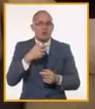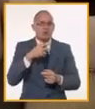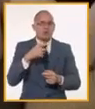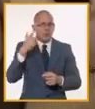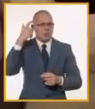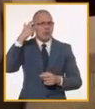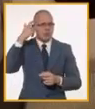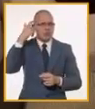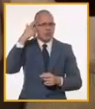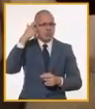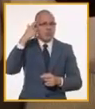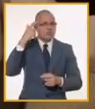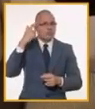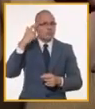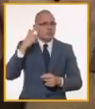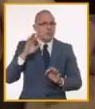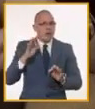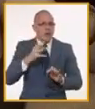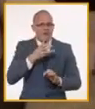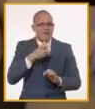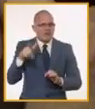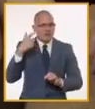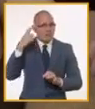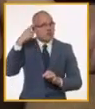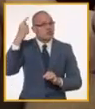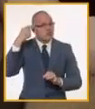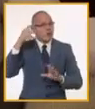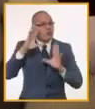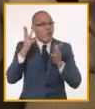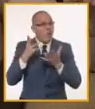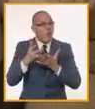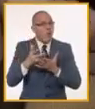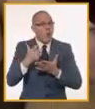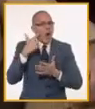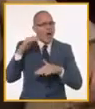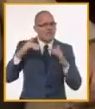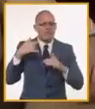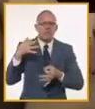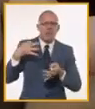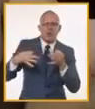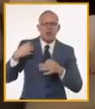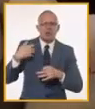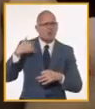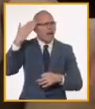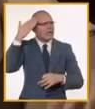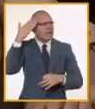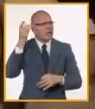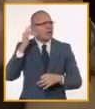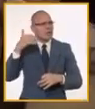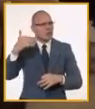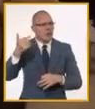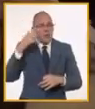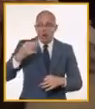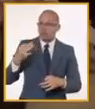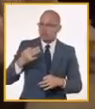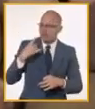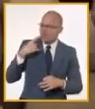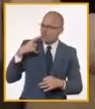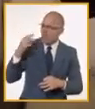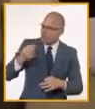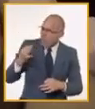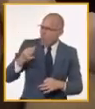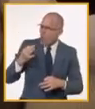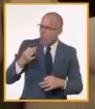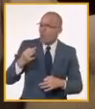sí. Porque te decía esto, y a los 4 o 5 días, pácate, te aparecía ahí otra vez a ver. No había papeles,